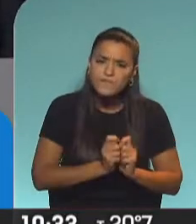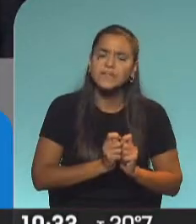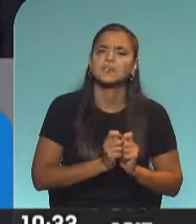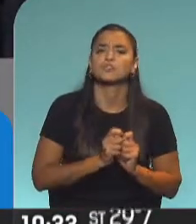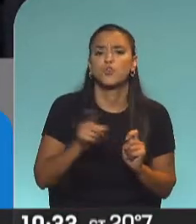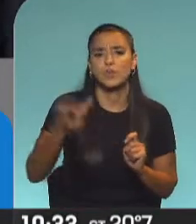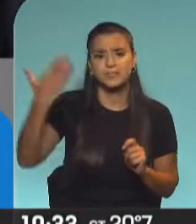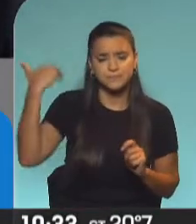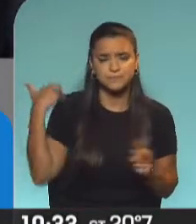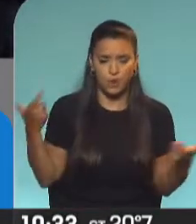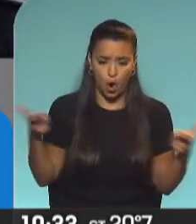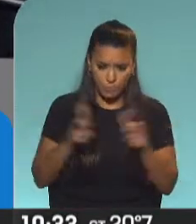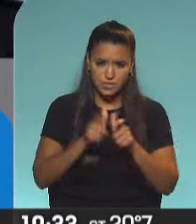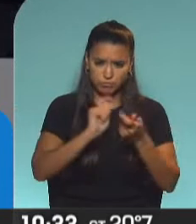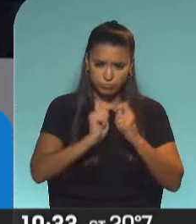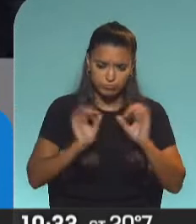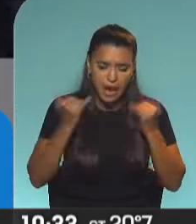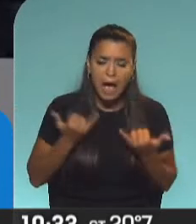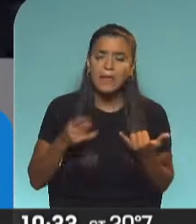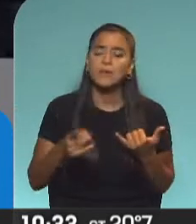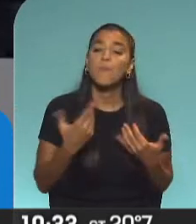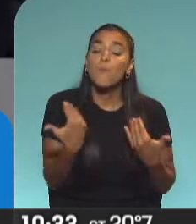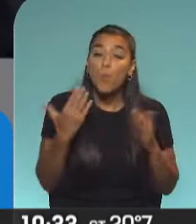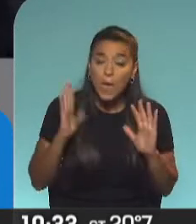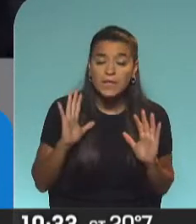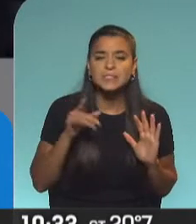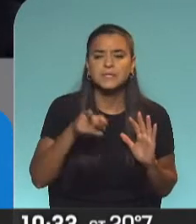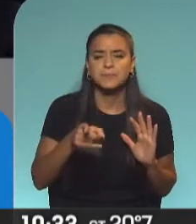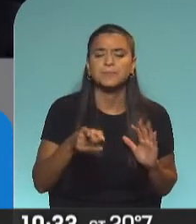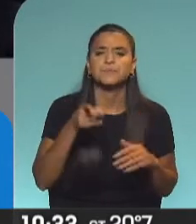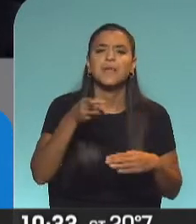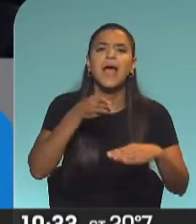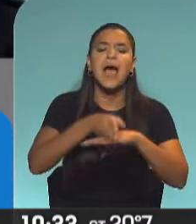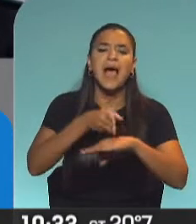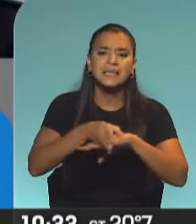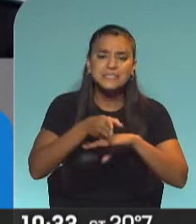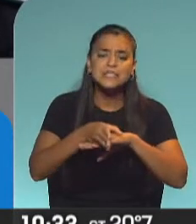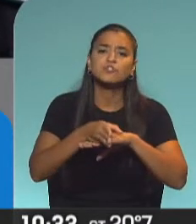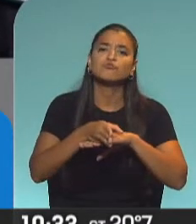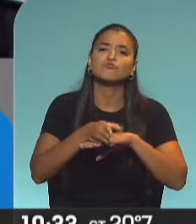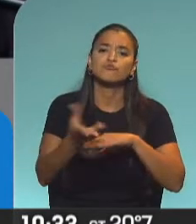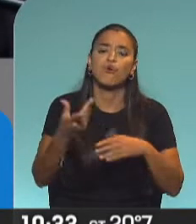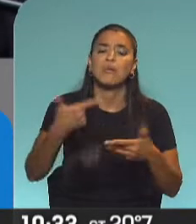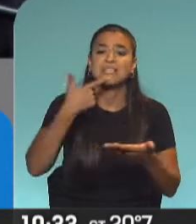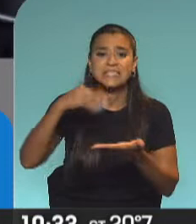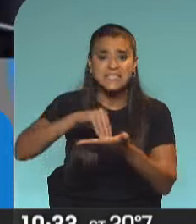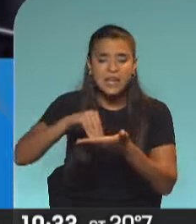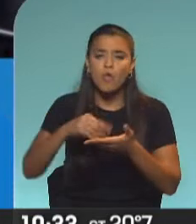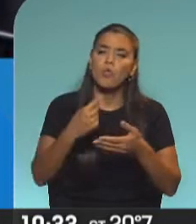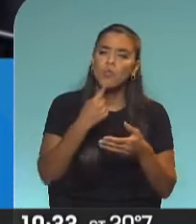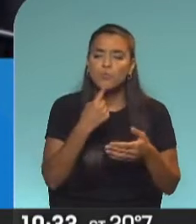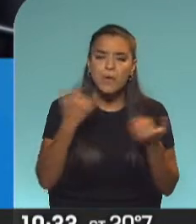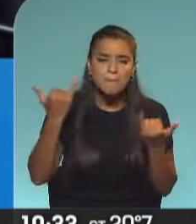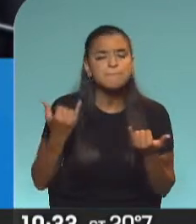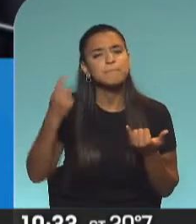que se realizaron en la comisión, ¿pueden permitir un mayor acceso de los senadores que estaban indecisos, más